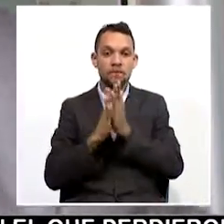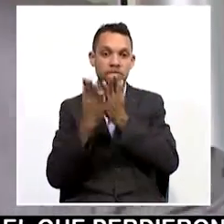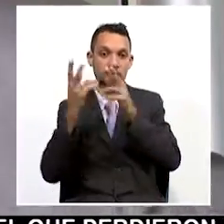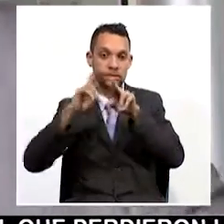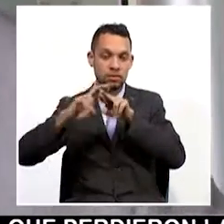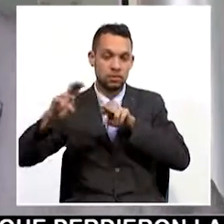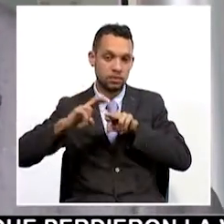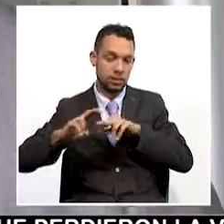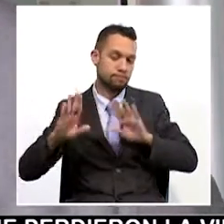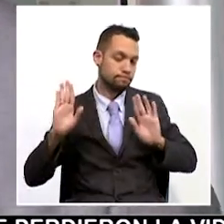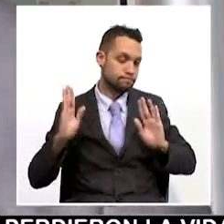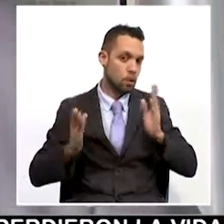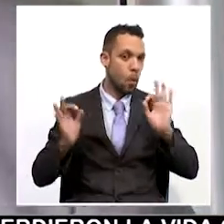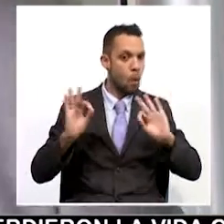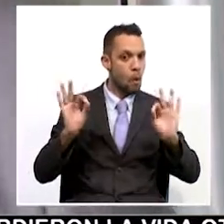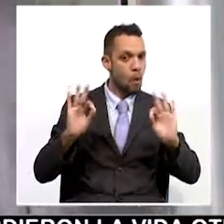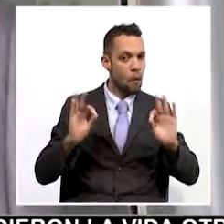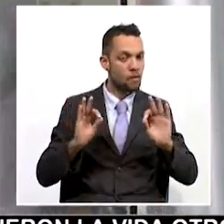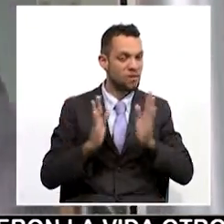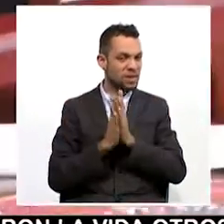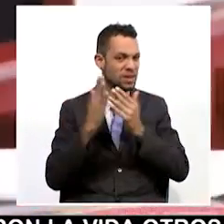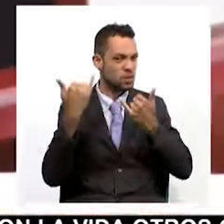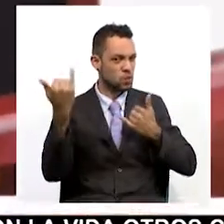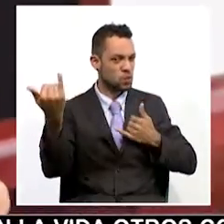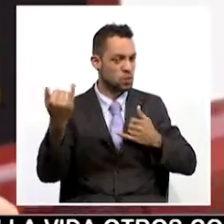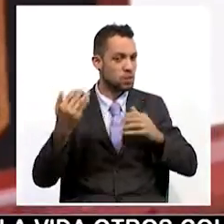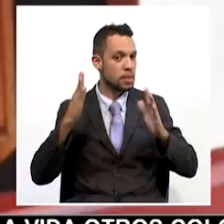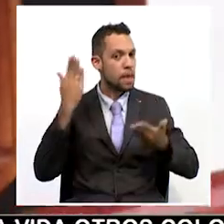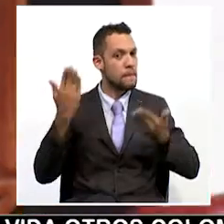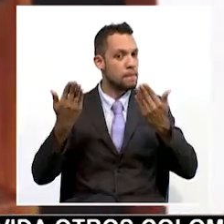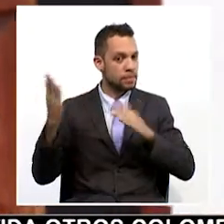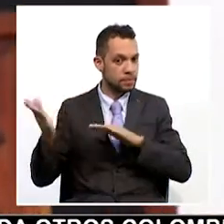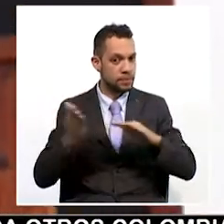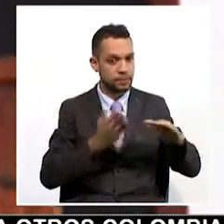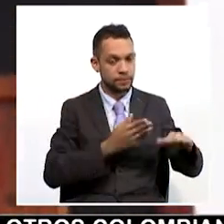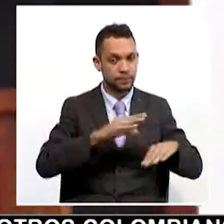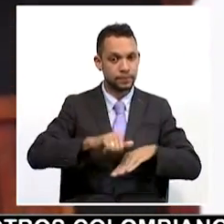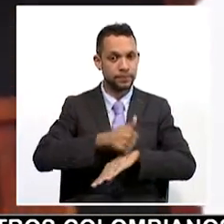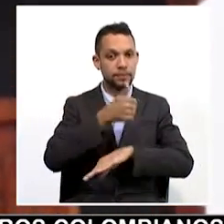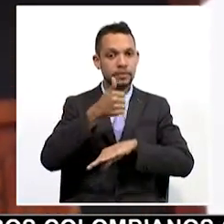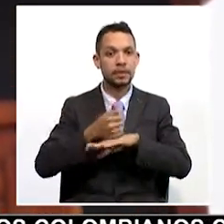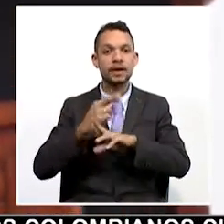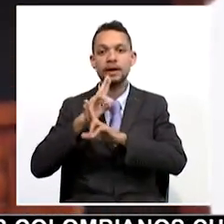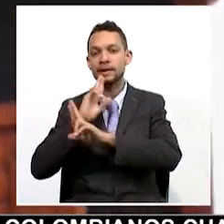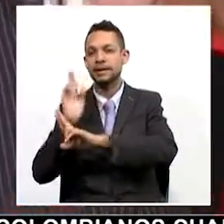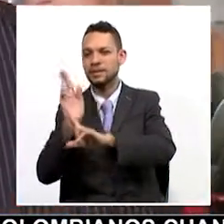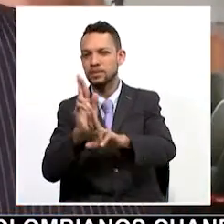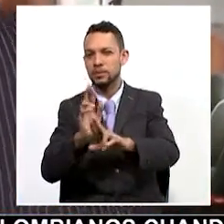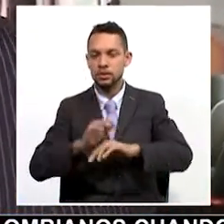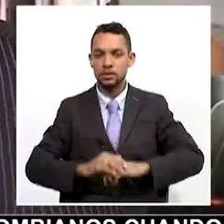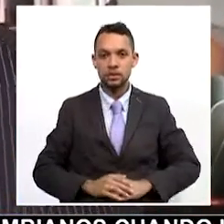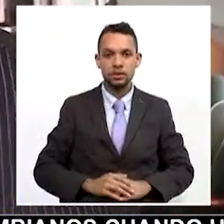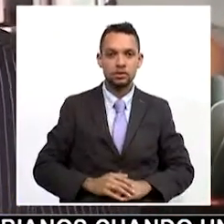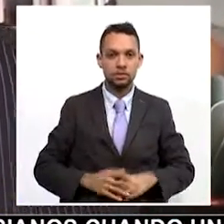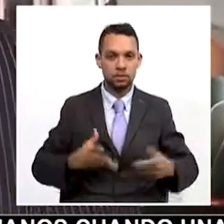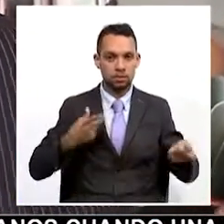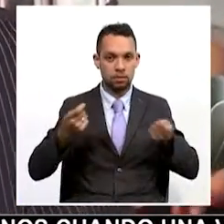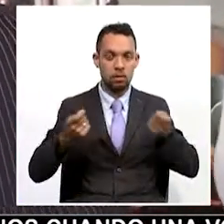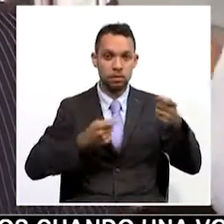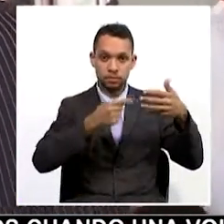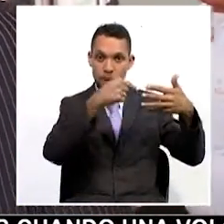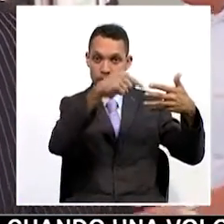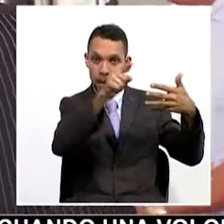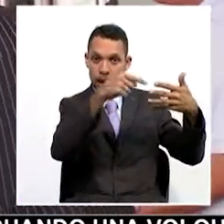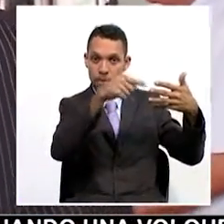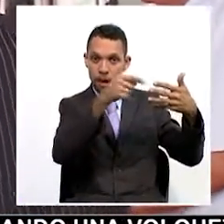ese sentido, o el festival de verano, y que sean los mismos. A lo cual el gerente respondió lo siguiente. Manejamos un excelente proceso